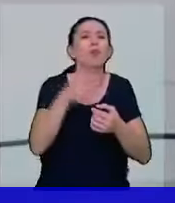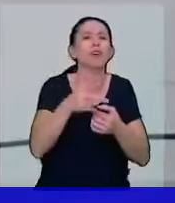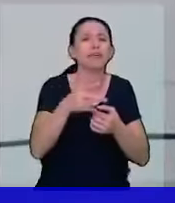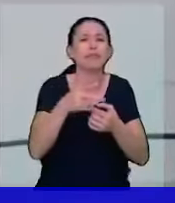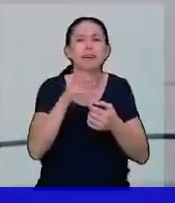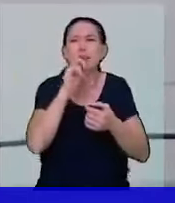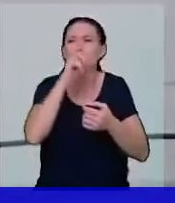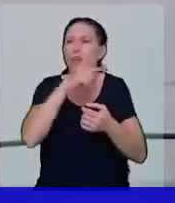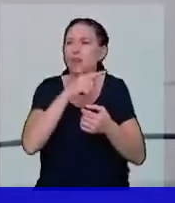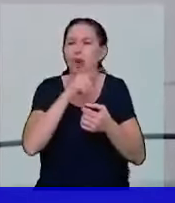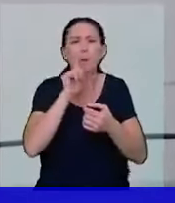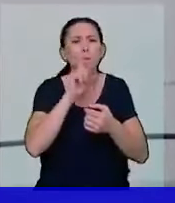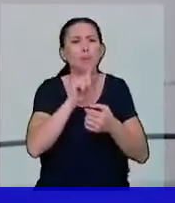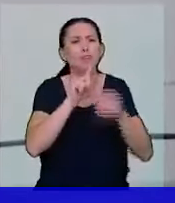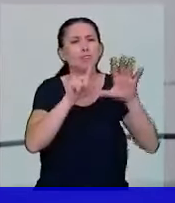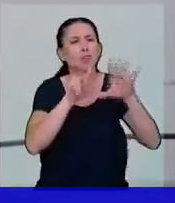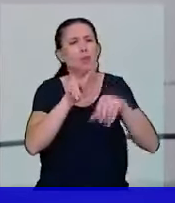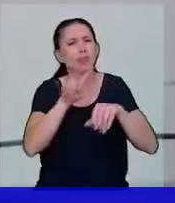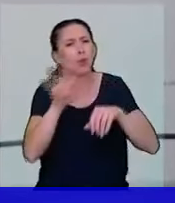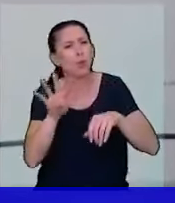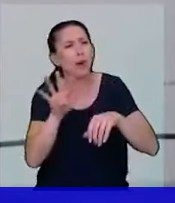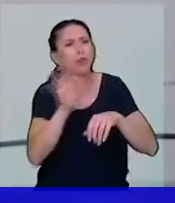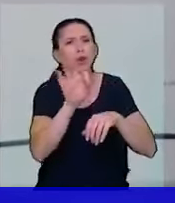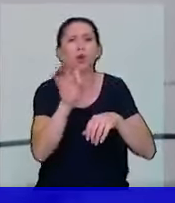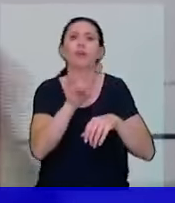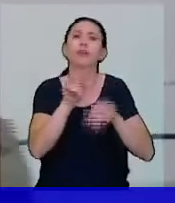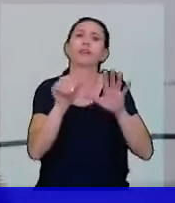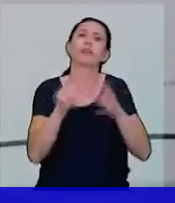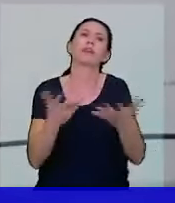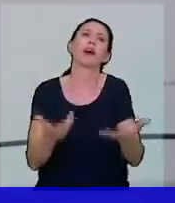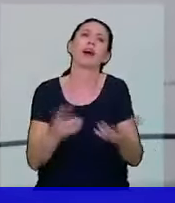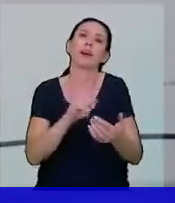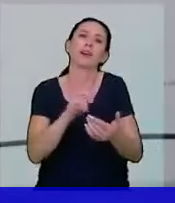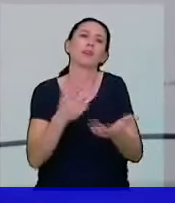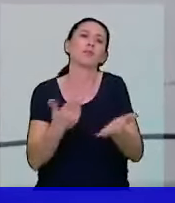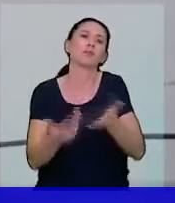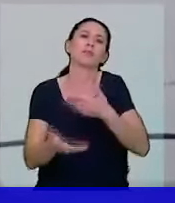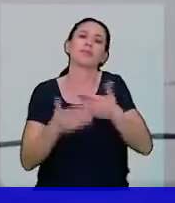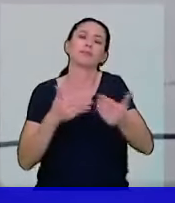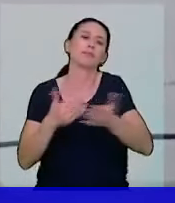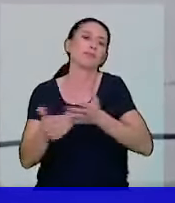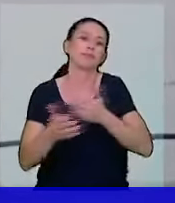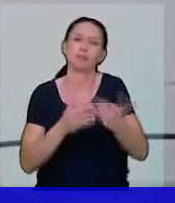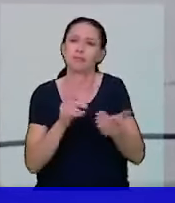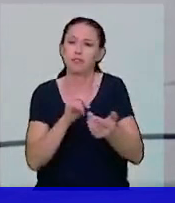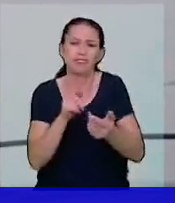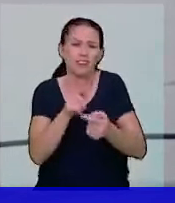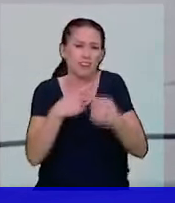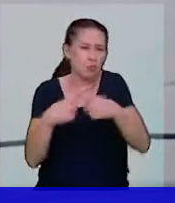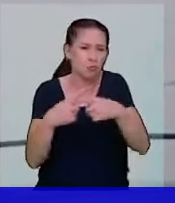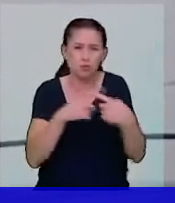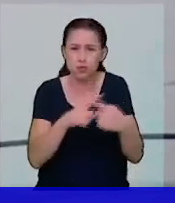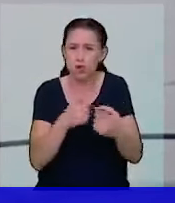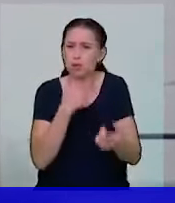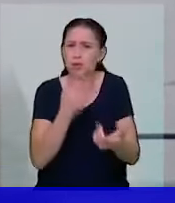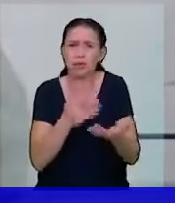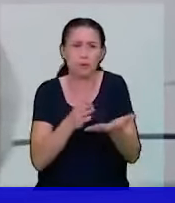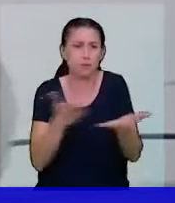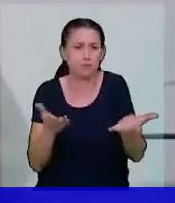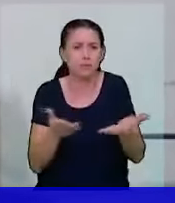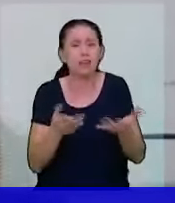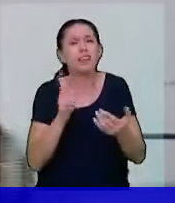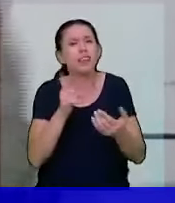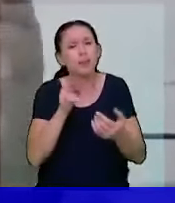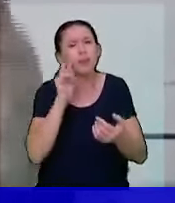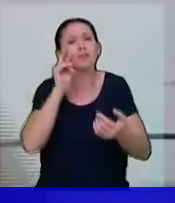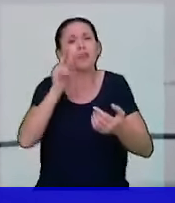Montevideo fue en el 24 o el 26. Compañero, no jodemos a nadie con esa discusión. Hay que levantar la